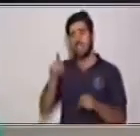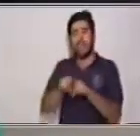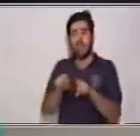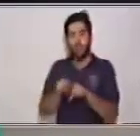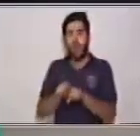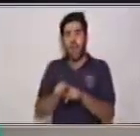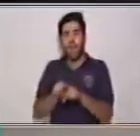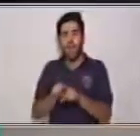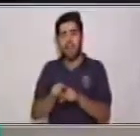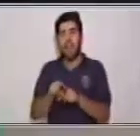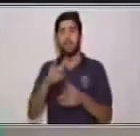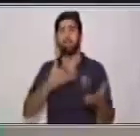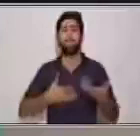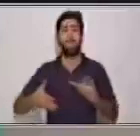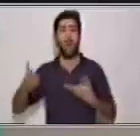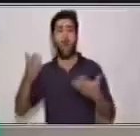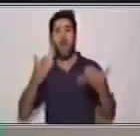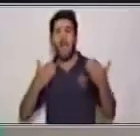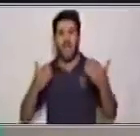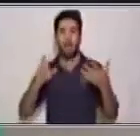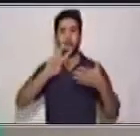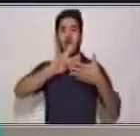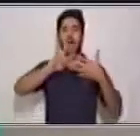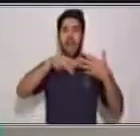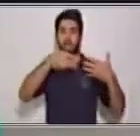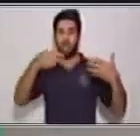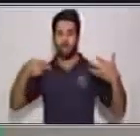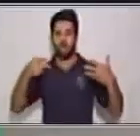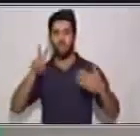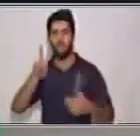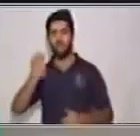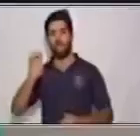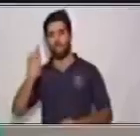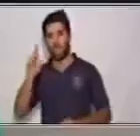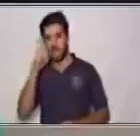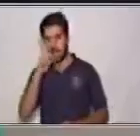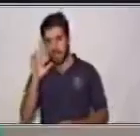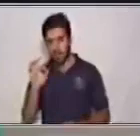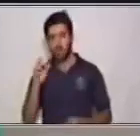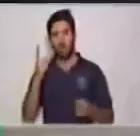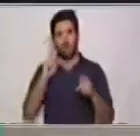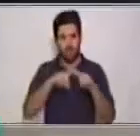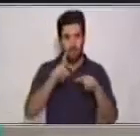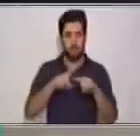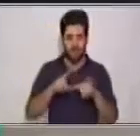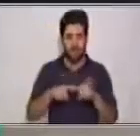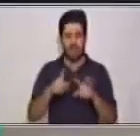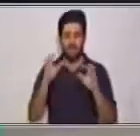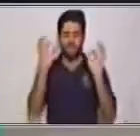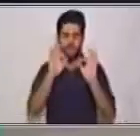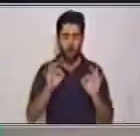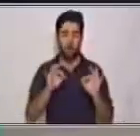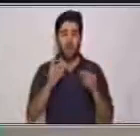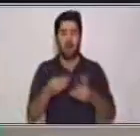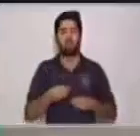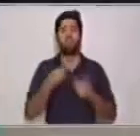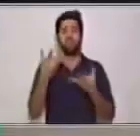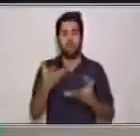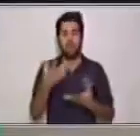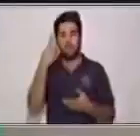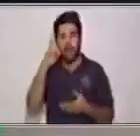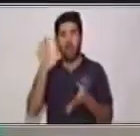forma de poemas, como versos, con rimas, con un estilo muy lírico para ser